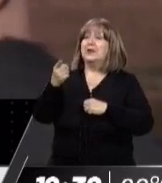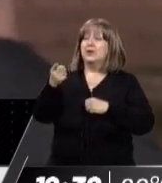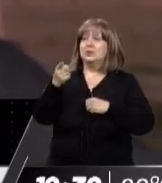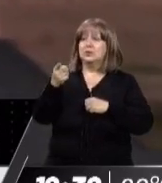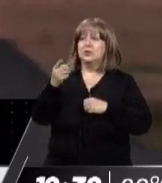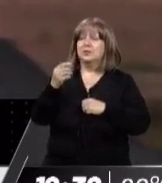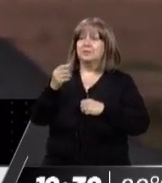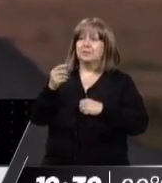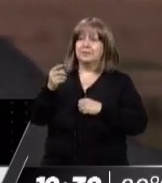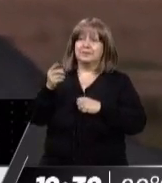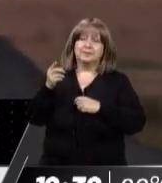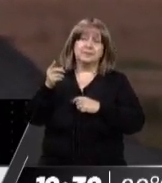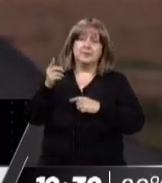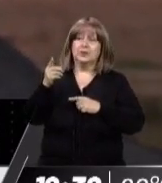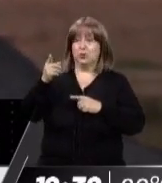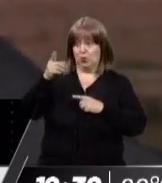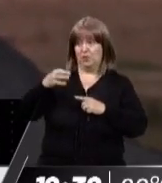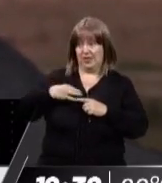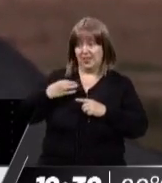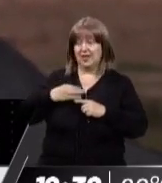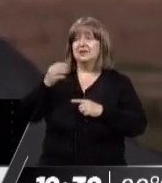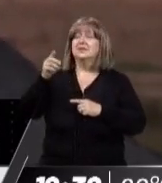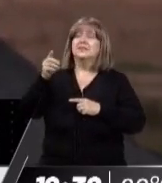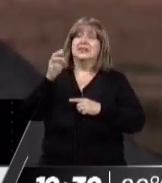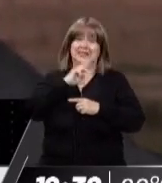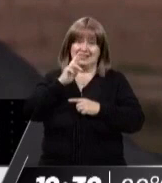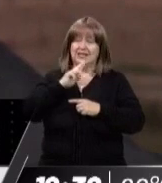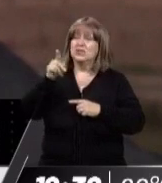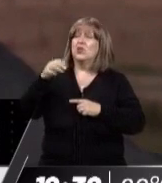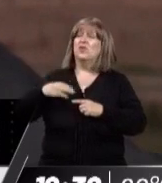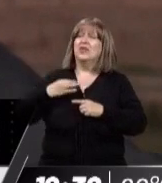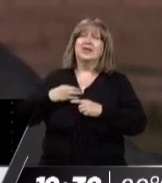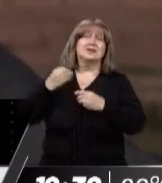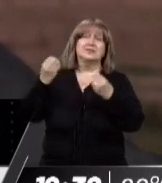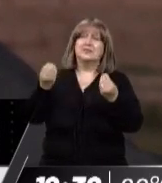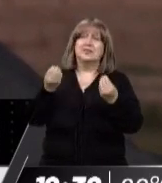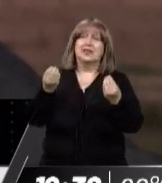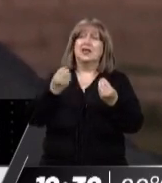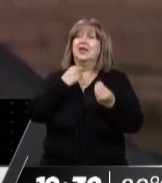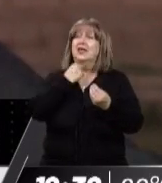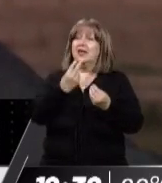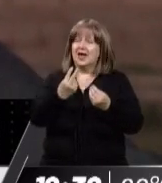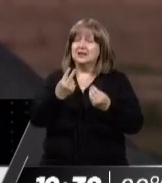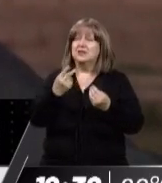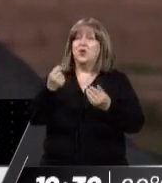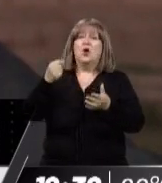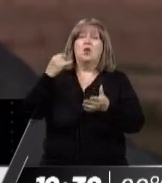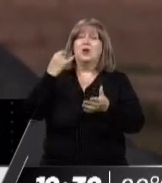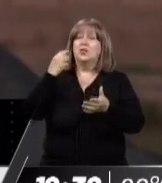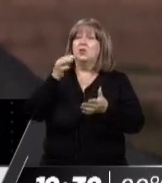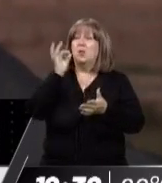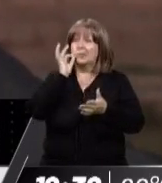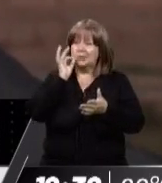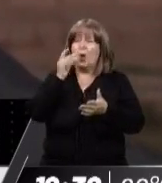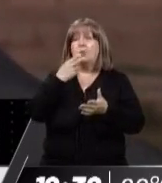consumir. No quiero que me des detalles, pero me contaste algo de lo más preciado que vos tenés, que son tus hijas, cuando tocaste fondo, que perdés